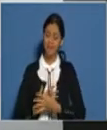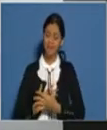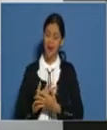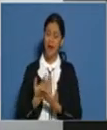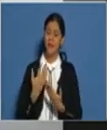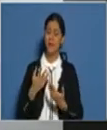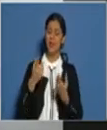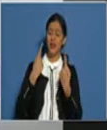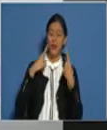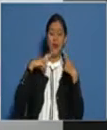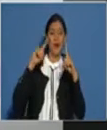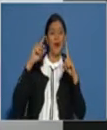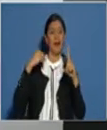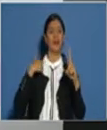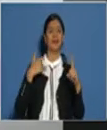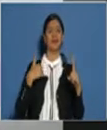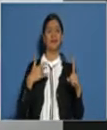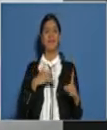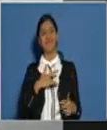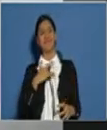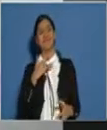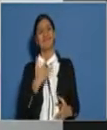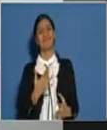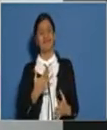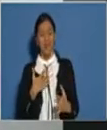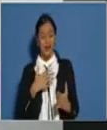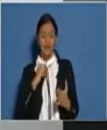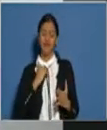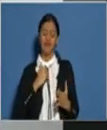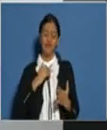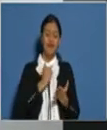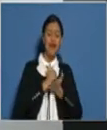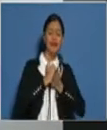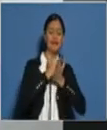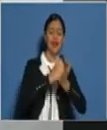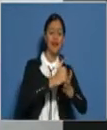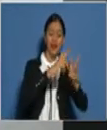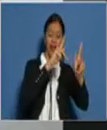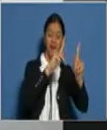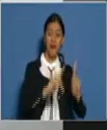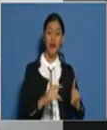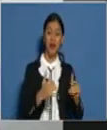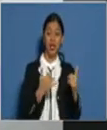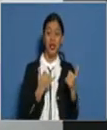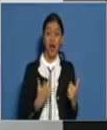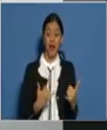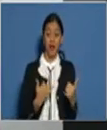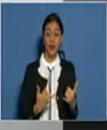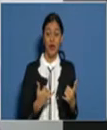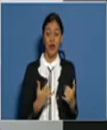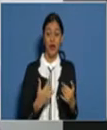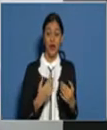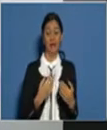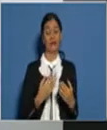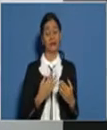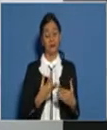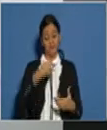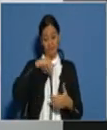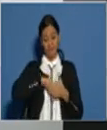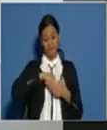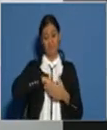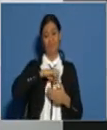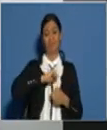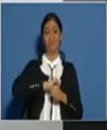esa satisfacción de que estamos ayudando a aquellas personas que están ahora en este momento contagiados con